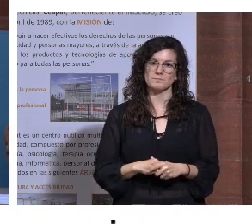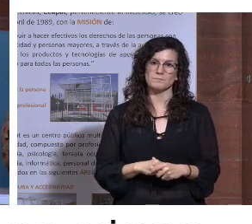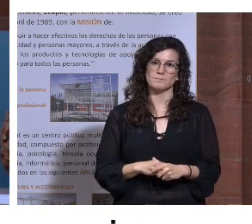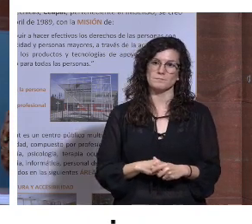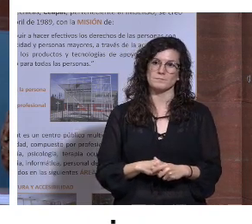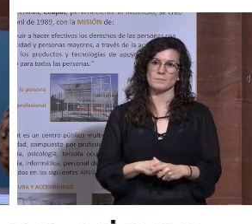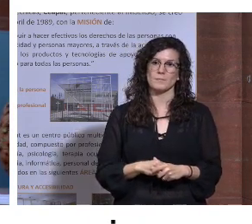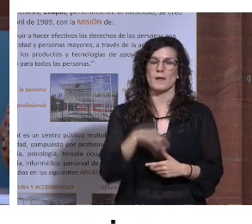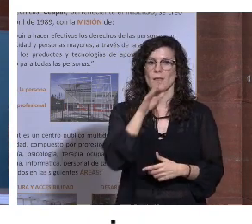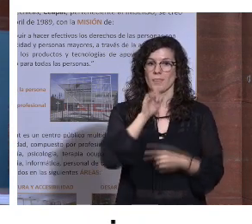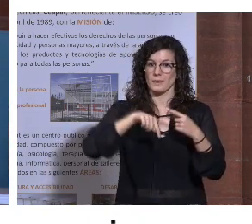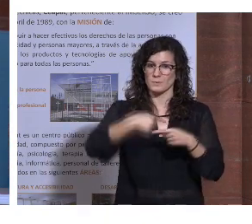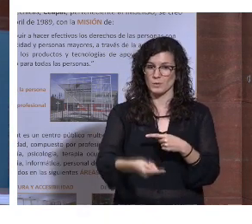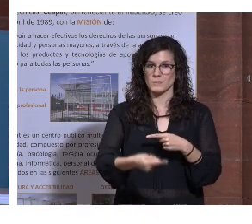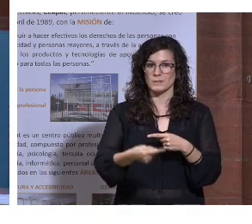A continuación vino